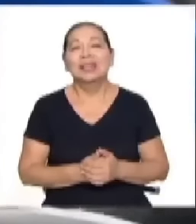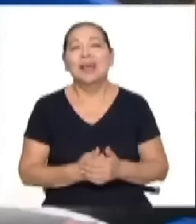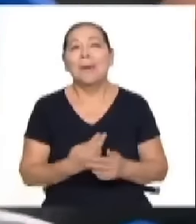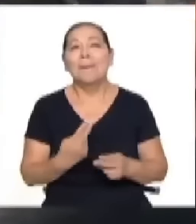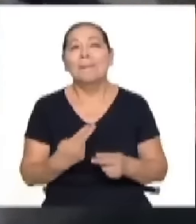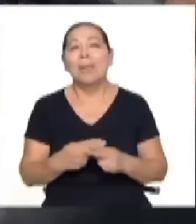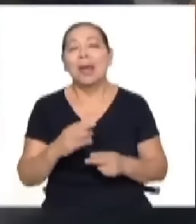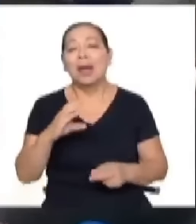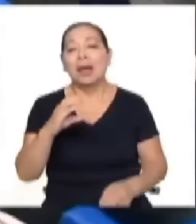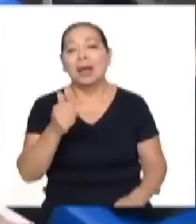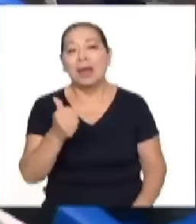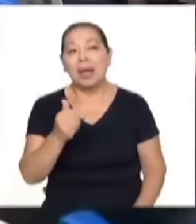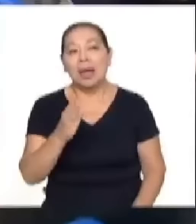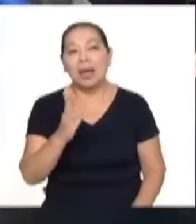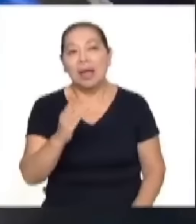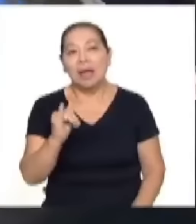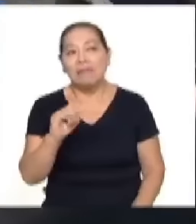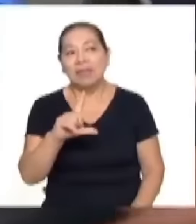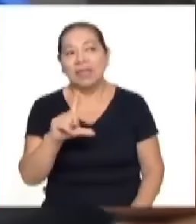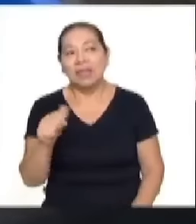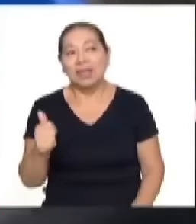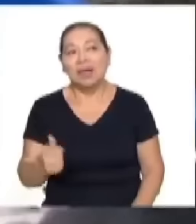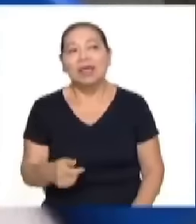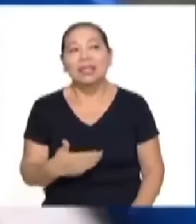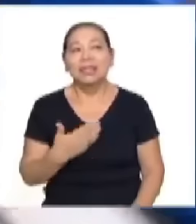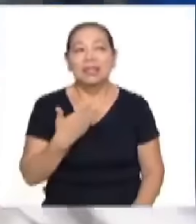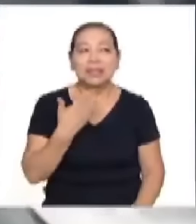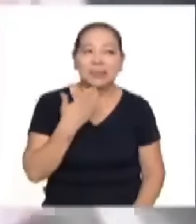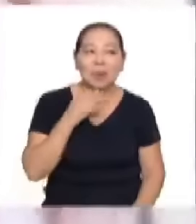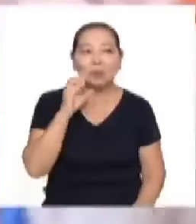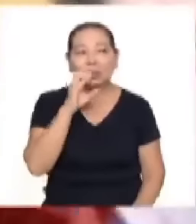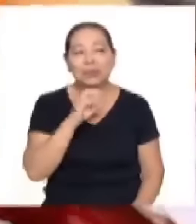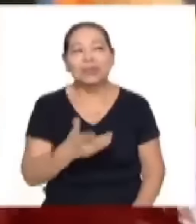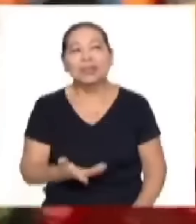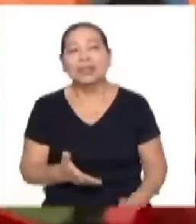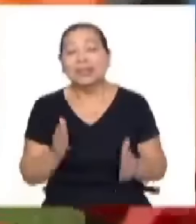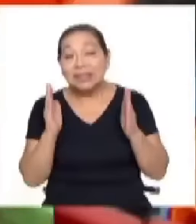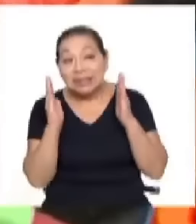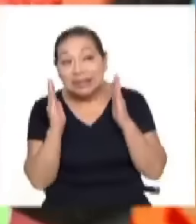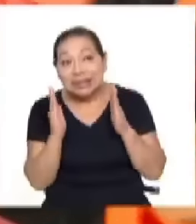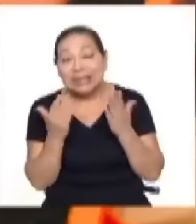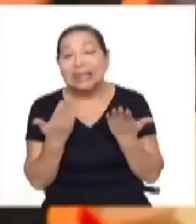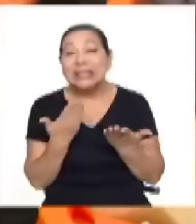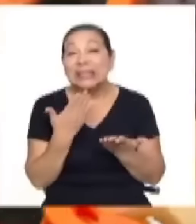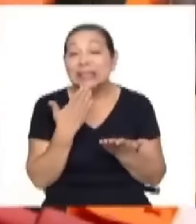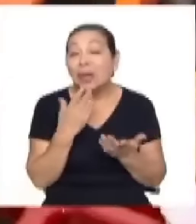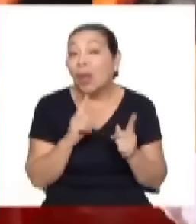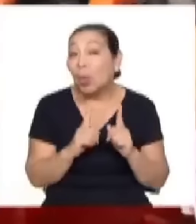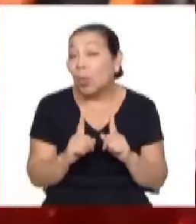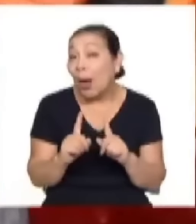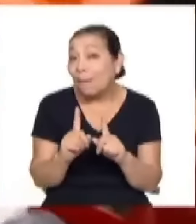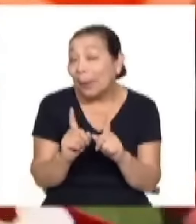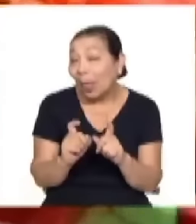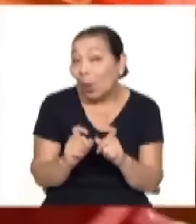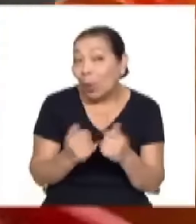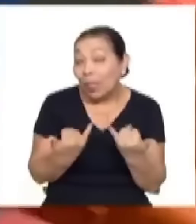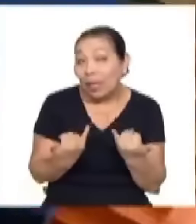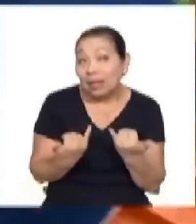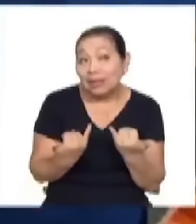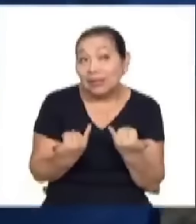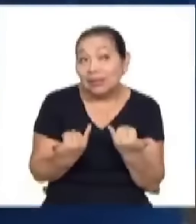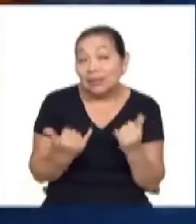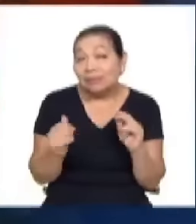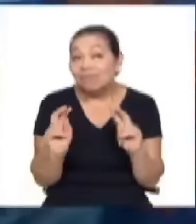Cabría, pero no es. Ella nos dice que va a comprar. Vamos a seguir consultando aquí. Romy, no sé si tengas alguna consulta en estudios